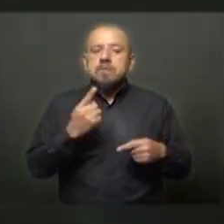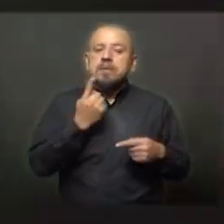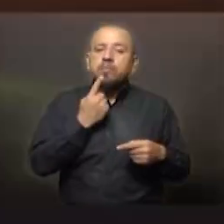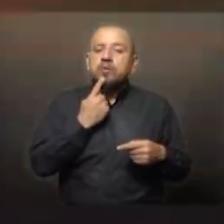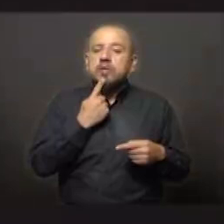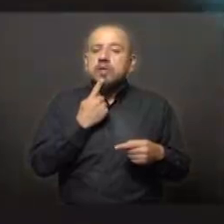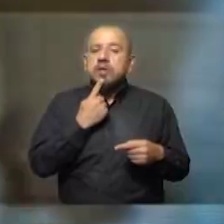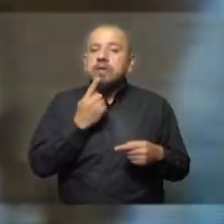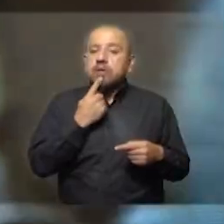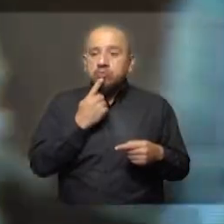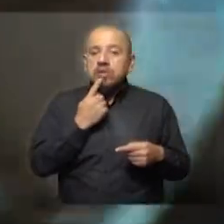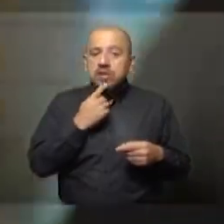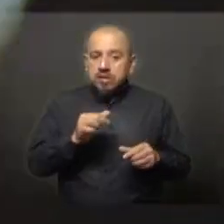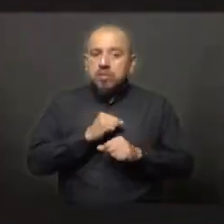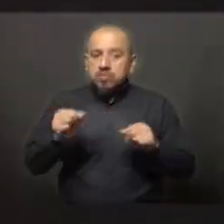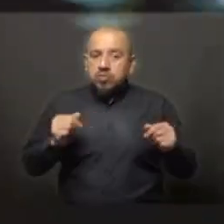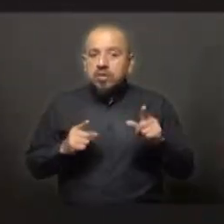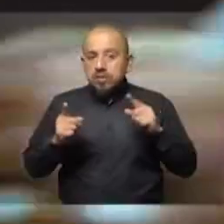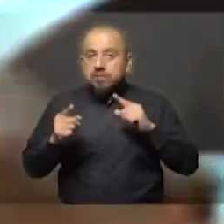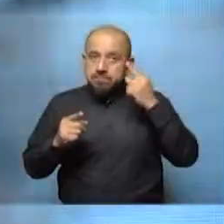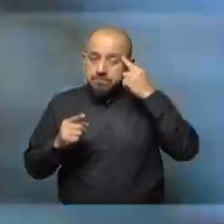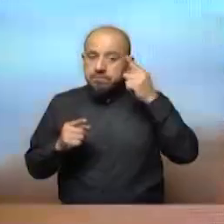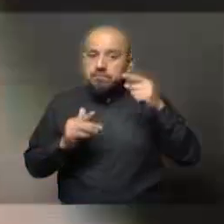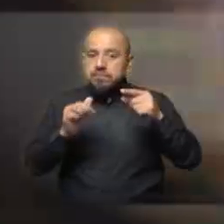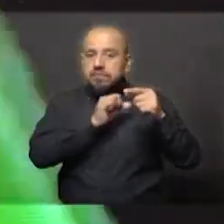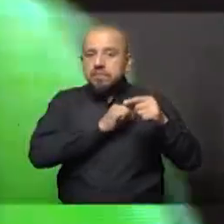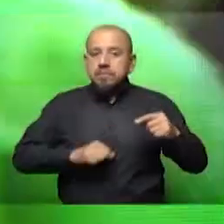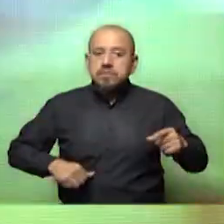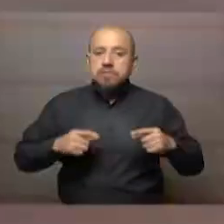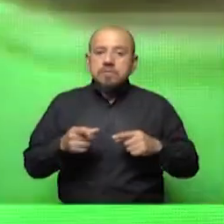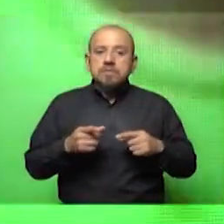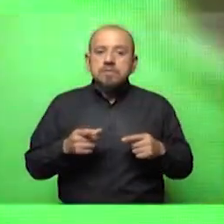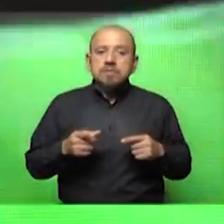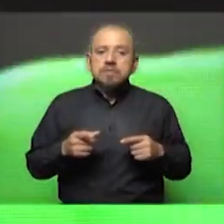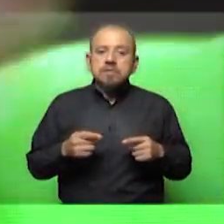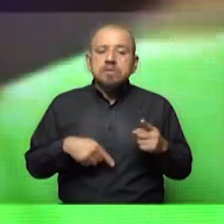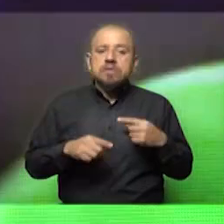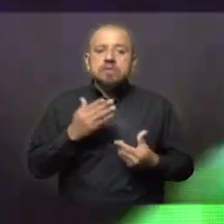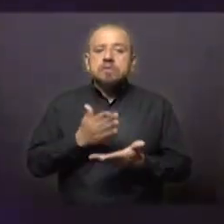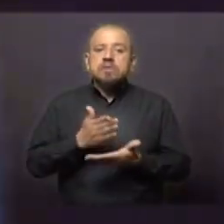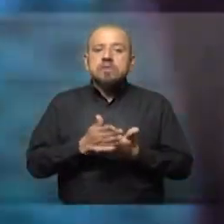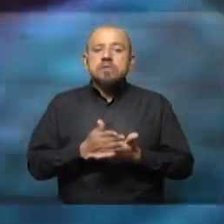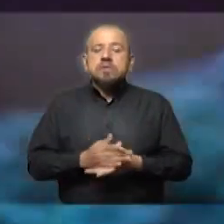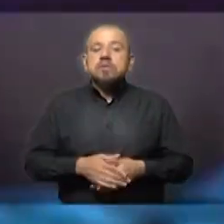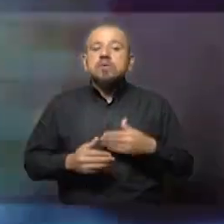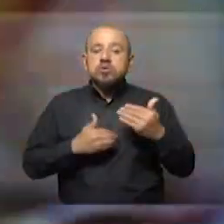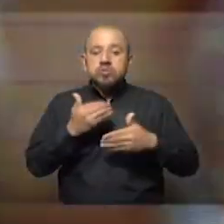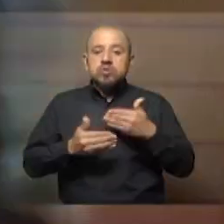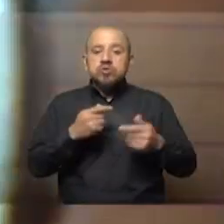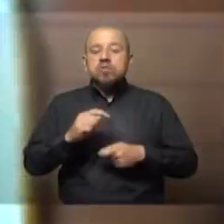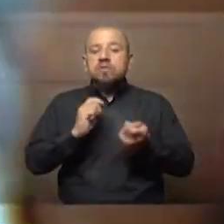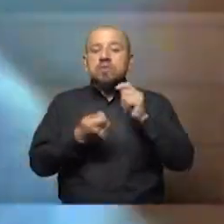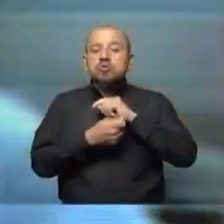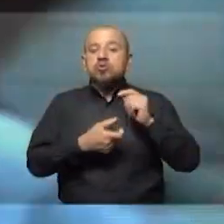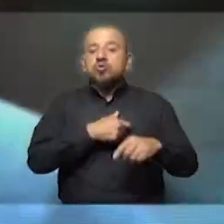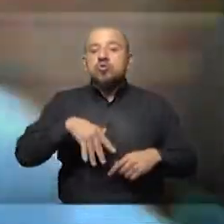puede mirar hacia el estado y hace lo que el estado puede este digamos colaborar en estos procesos de transformación social